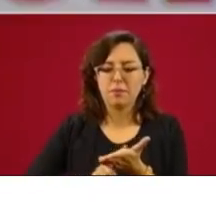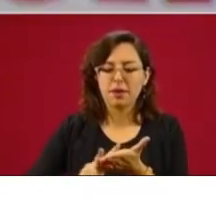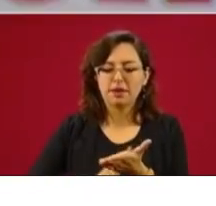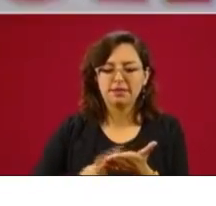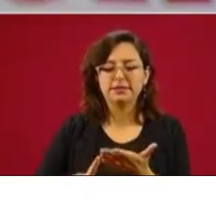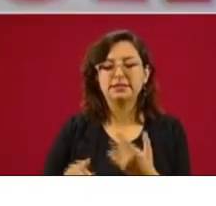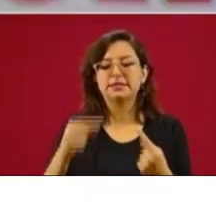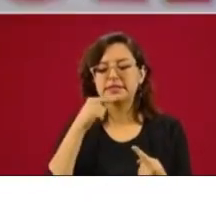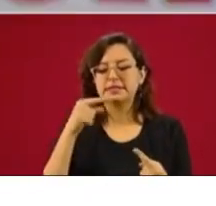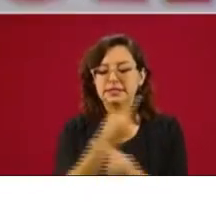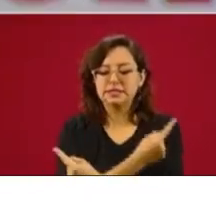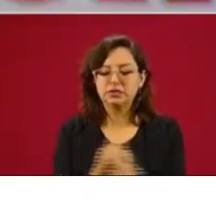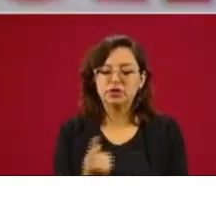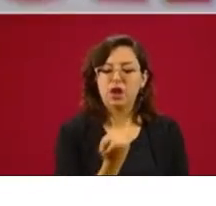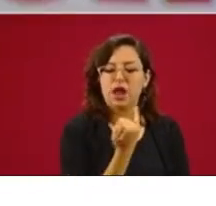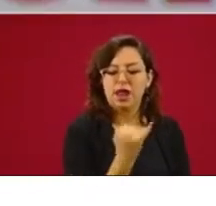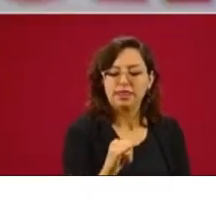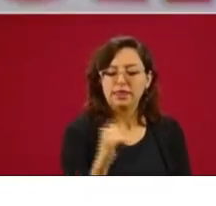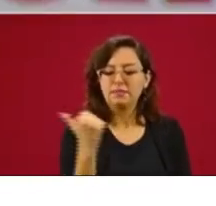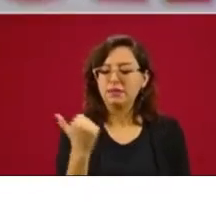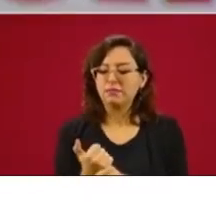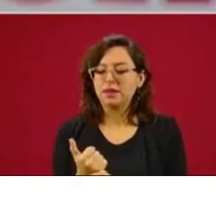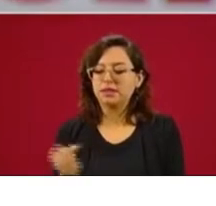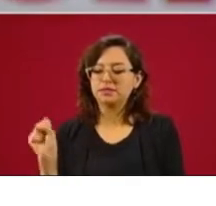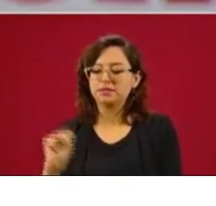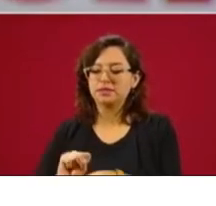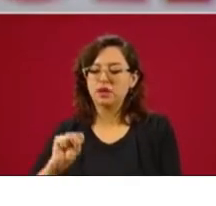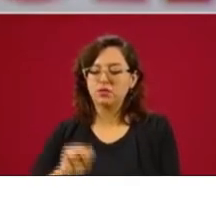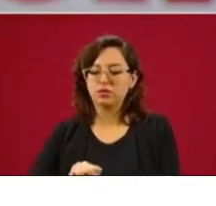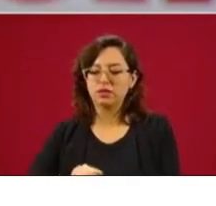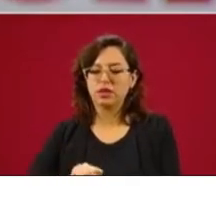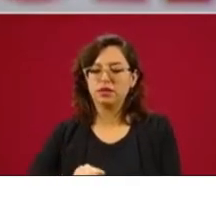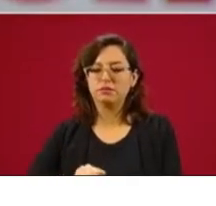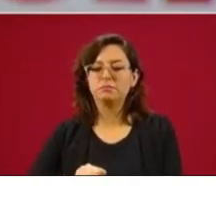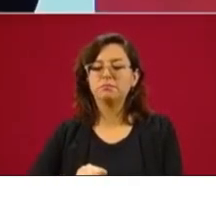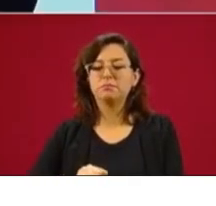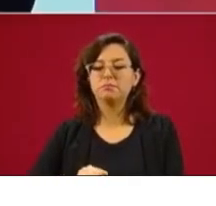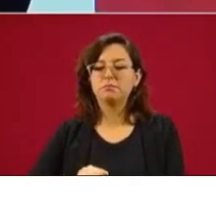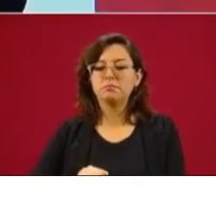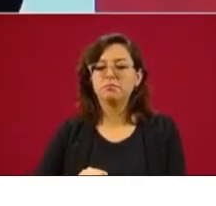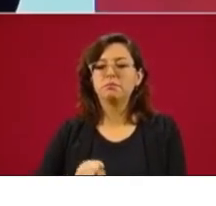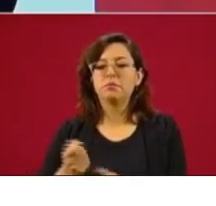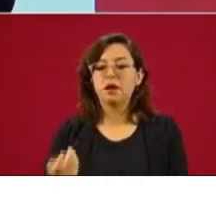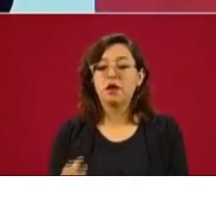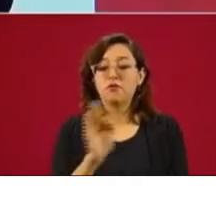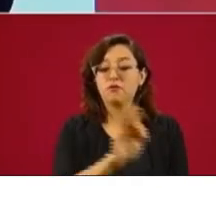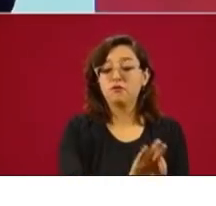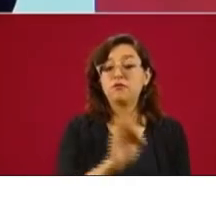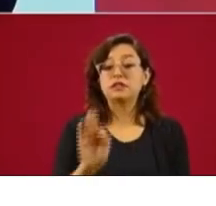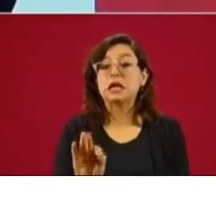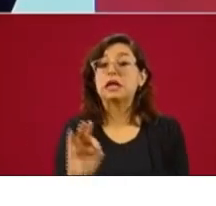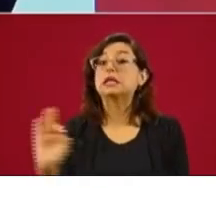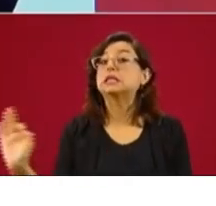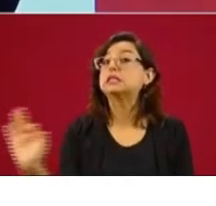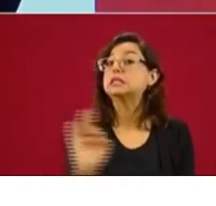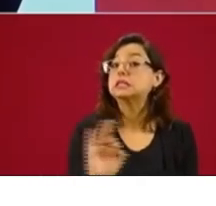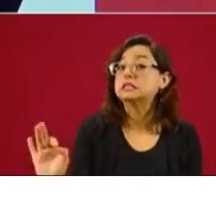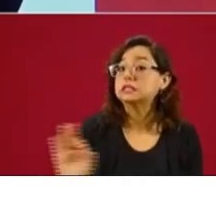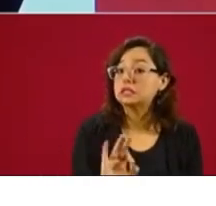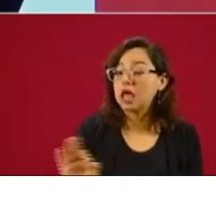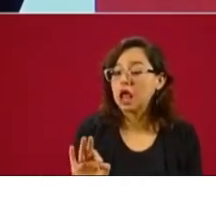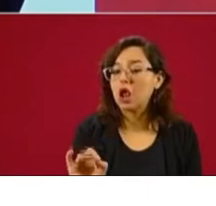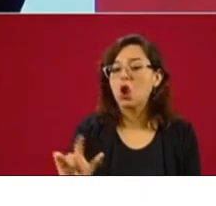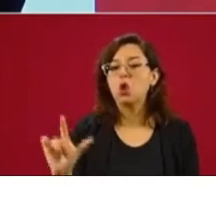de los niños de preescolar, primaria y secundaria a las aulas, tiene como fecha referencial el lunes